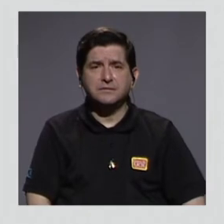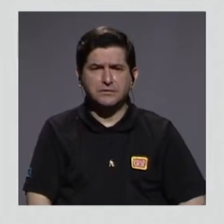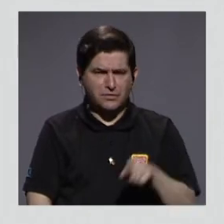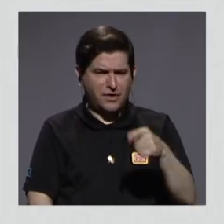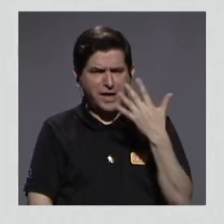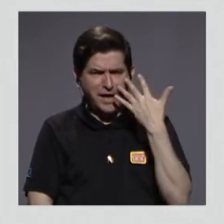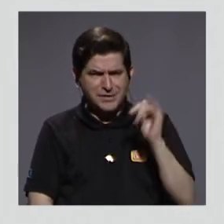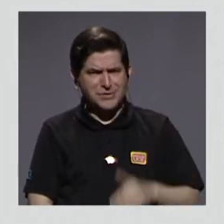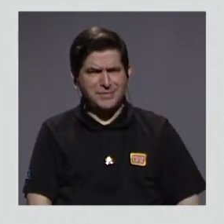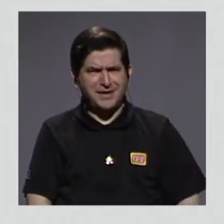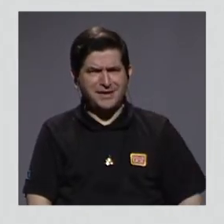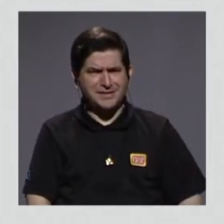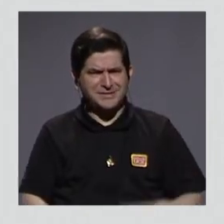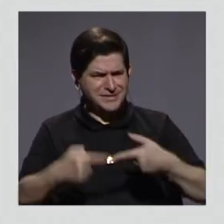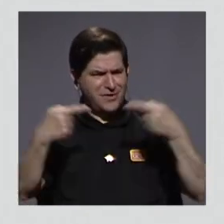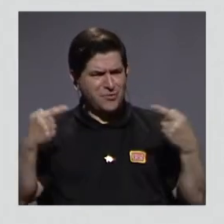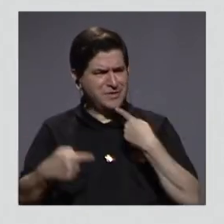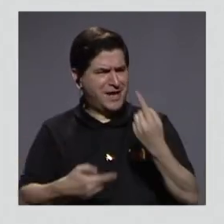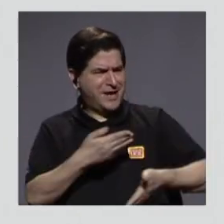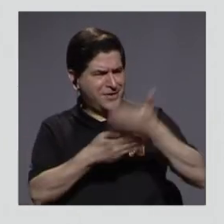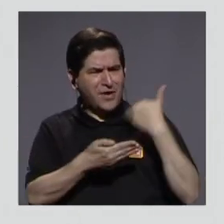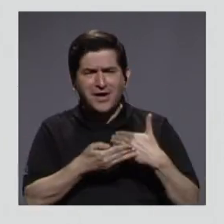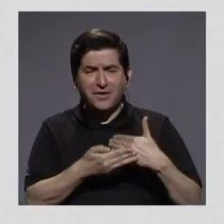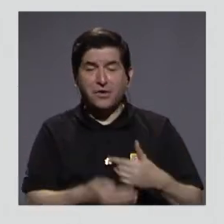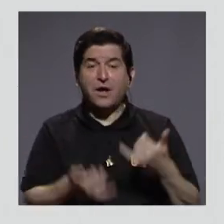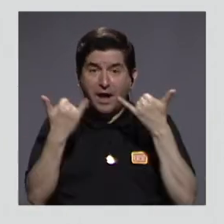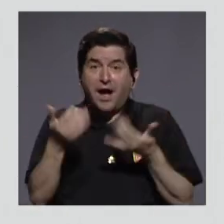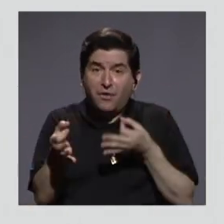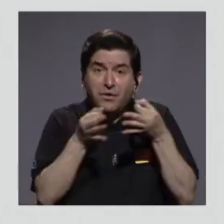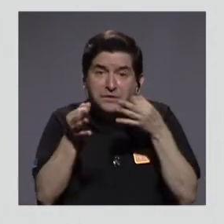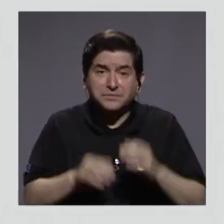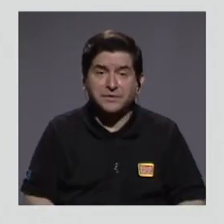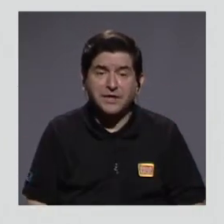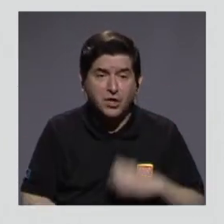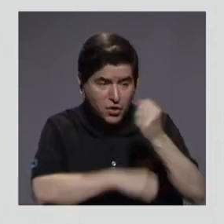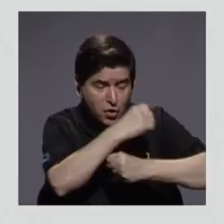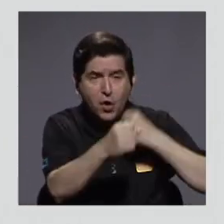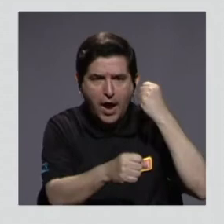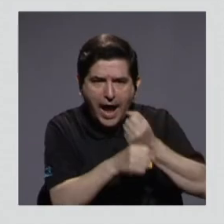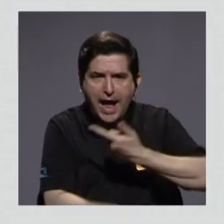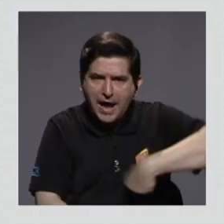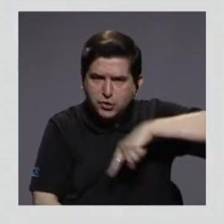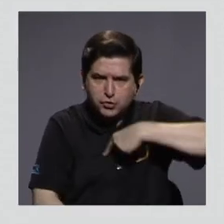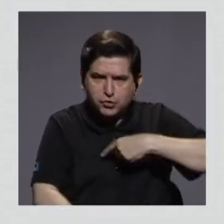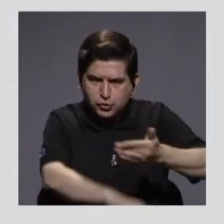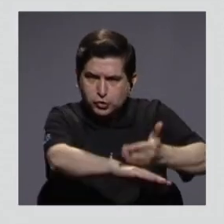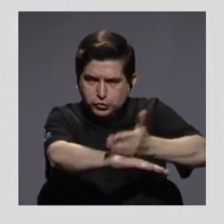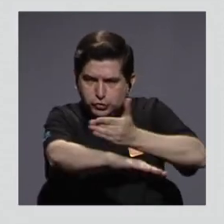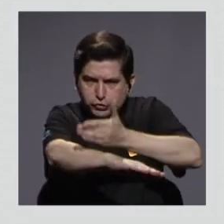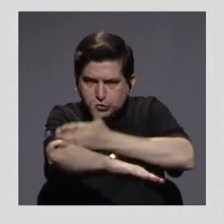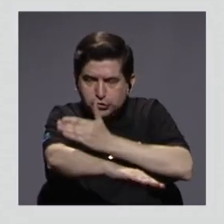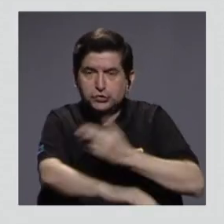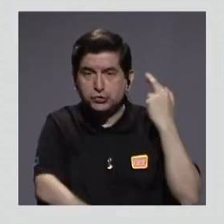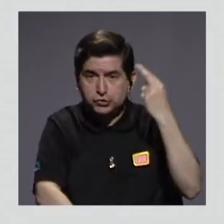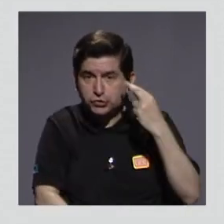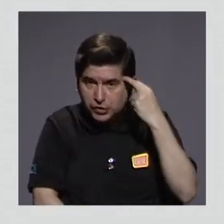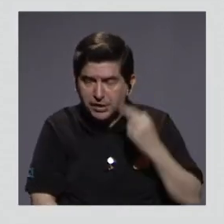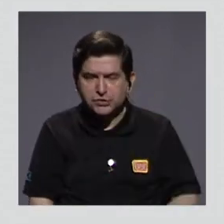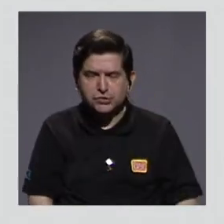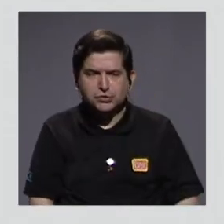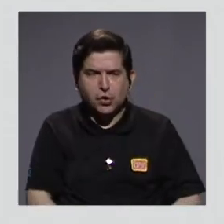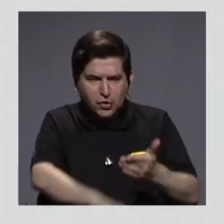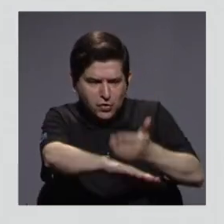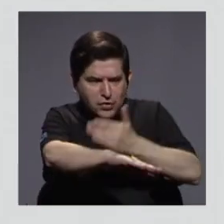parece una dicotomía en relación con lo que dije anteriormente lo que estoy diciendo es que los años en los cuales hemos crecido más es porque el crecimiento